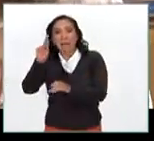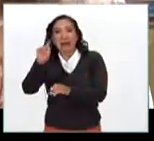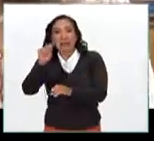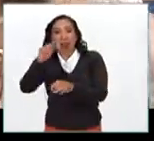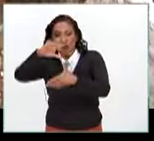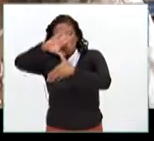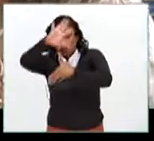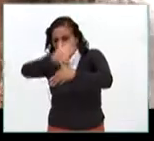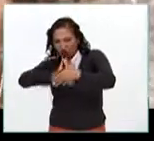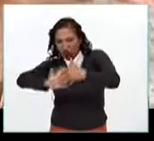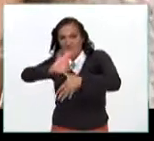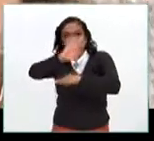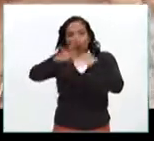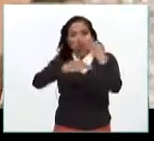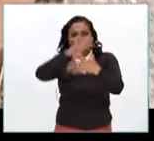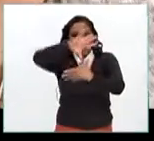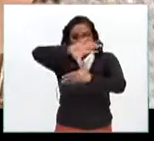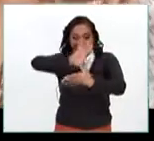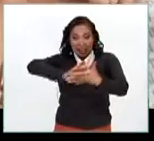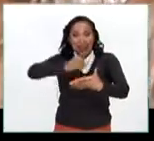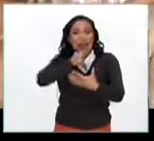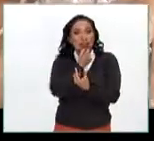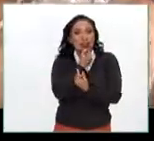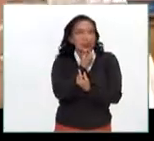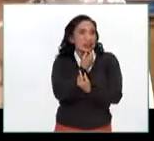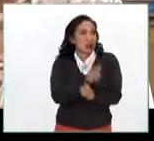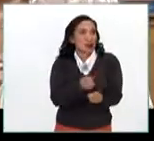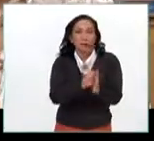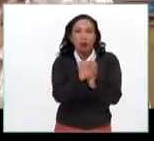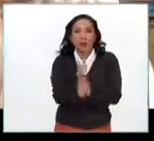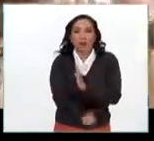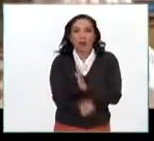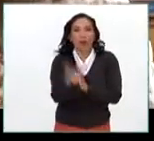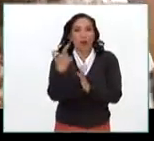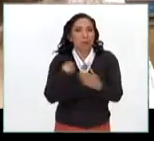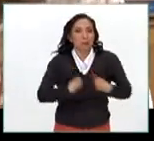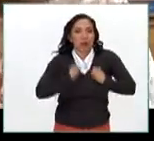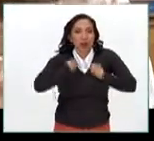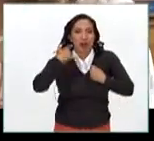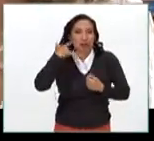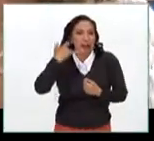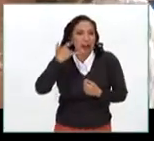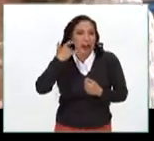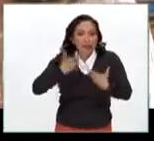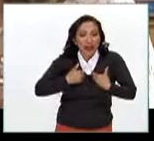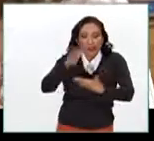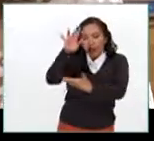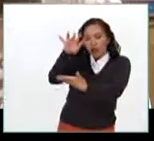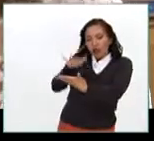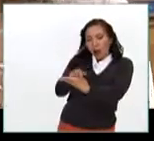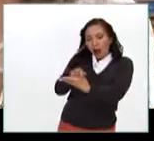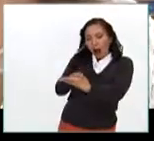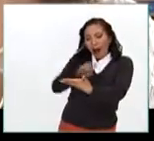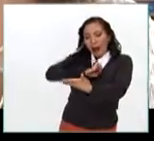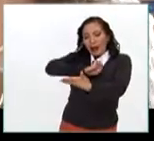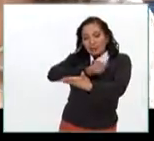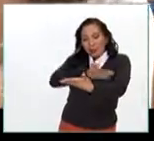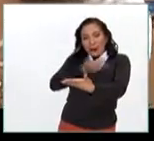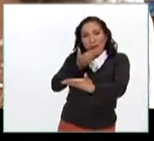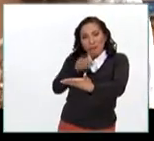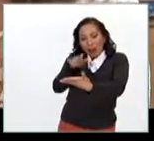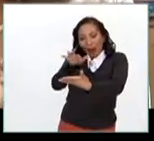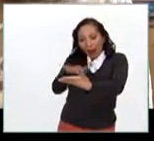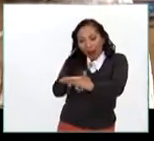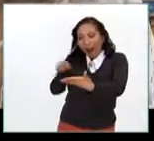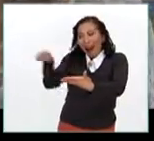Patagonia, ¿no? Entonces queríamos que el niño que estuviera en Los Ángeles entendiera también lo que